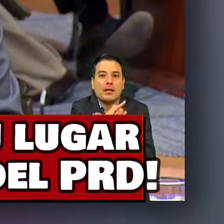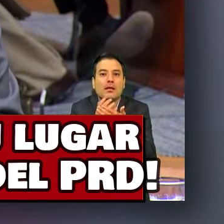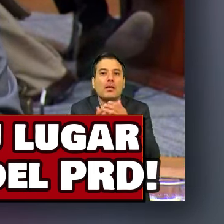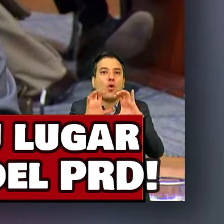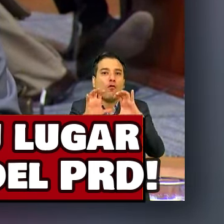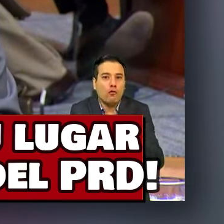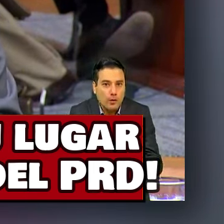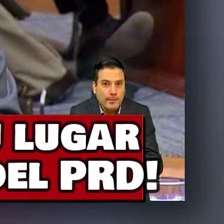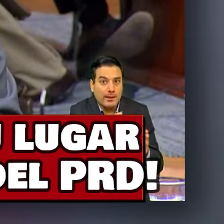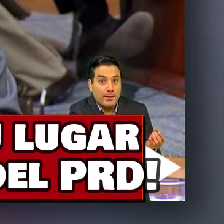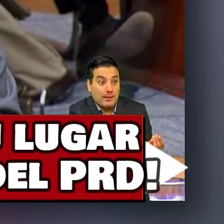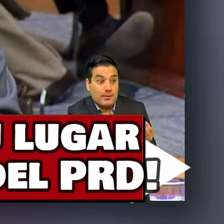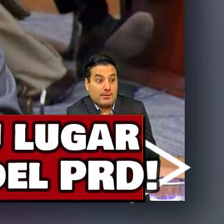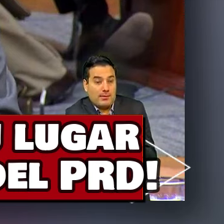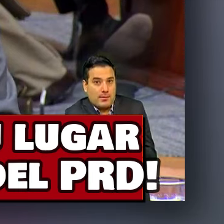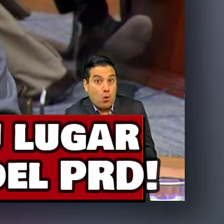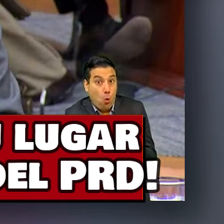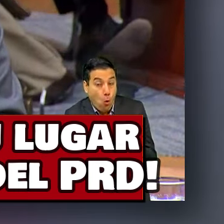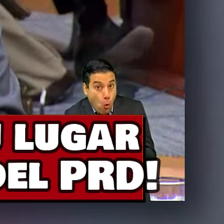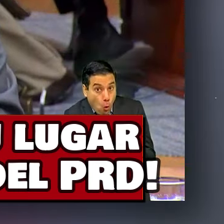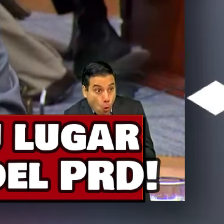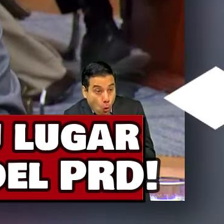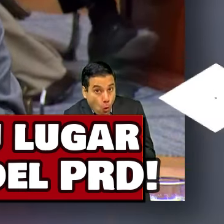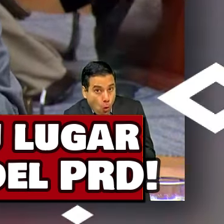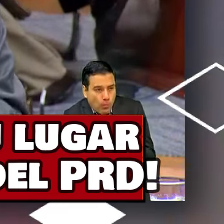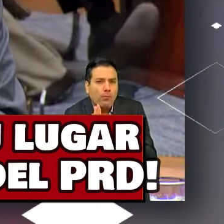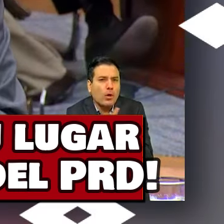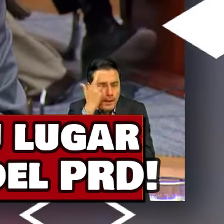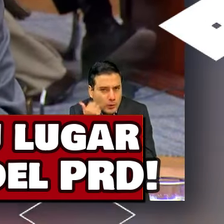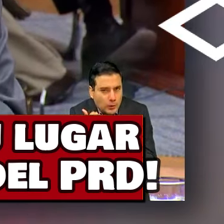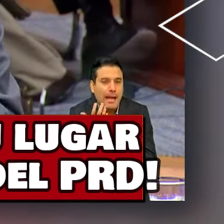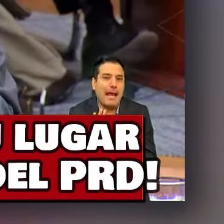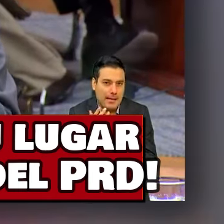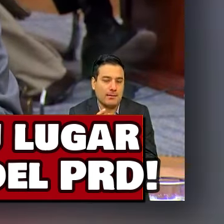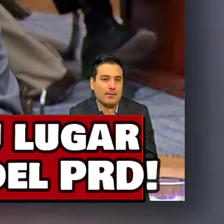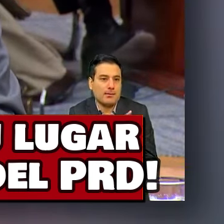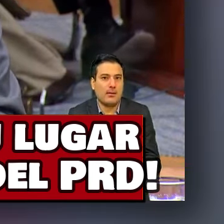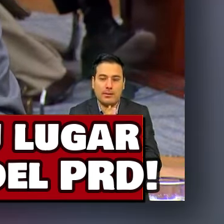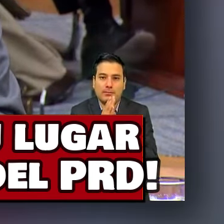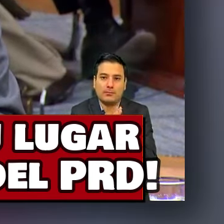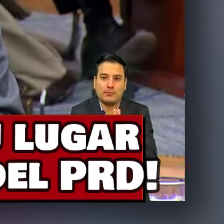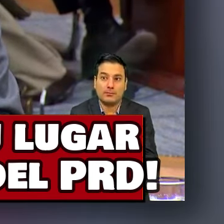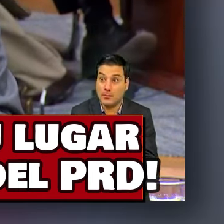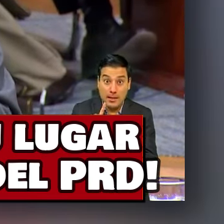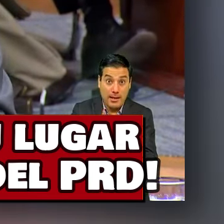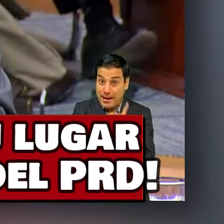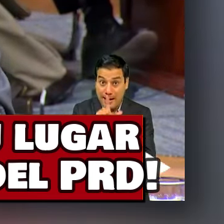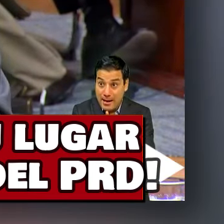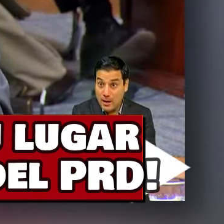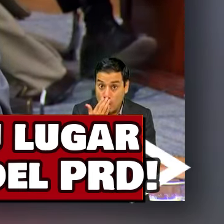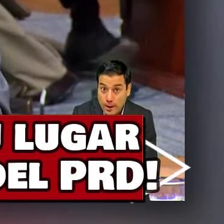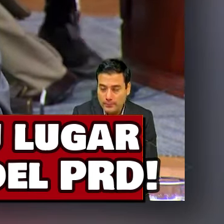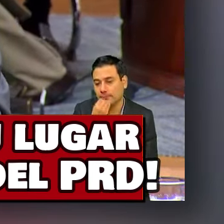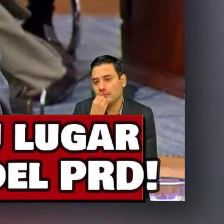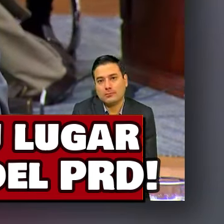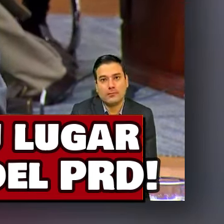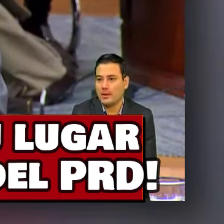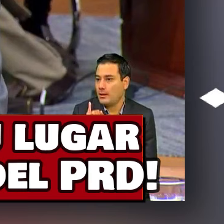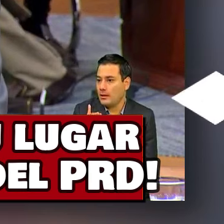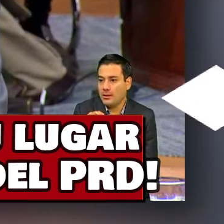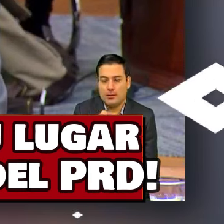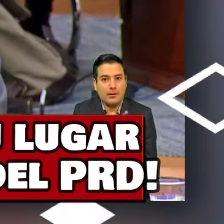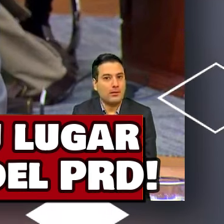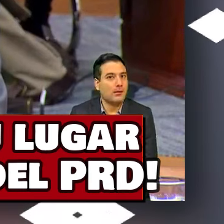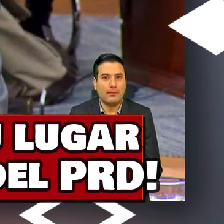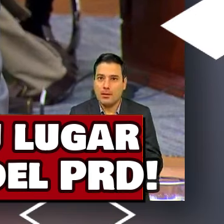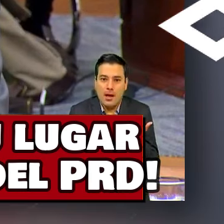informe de precampaña. En ese sentido, otra vez, al INE le toca resolver cuestiones que son fundamentalmente